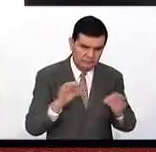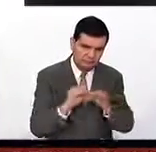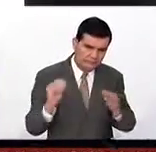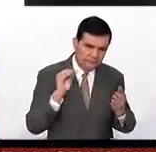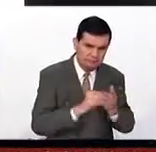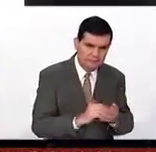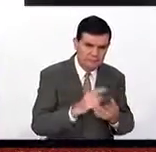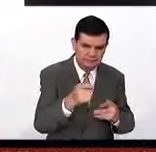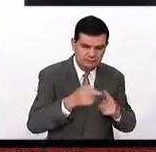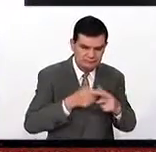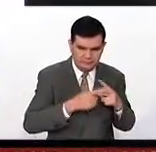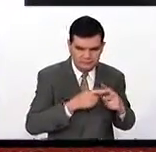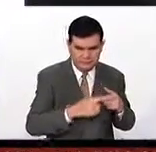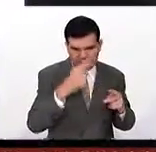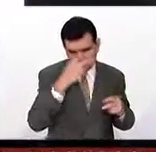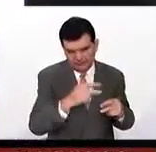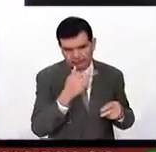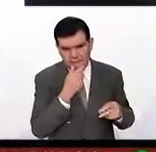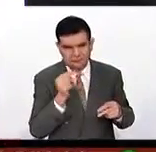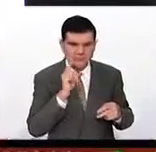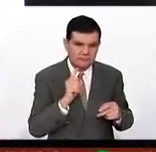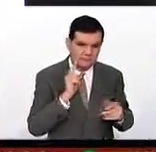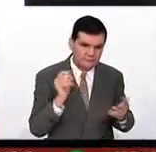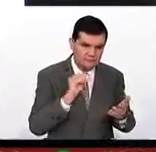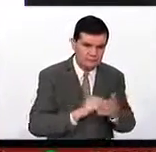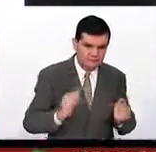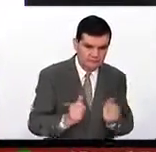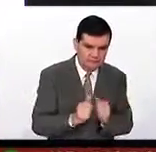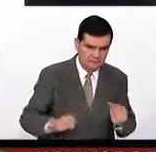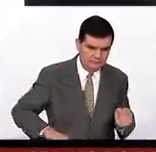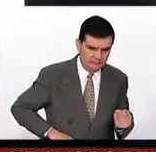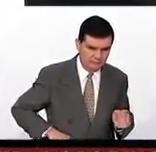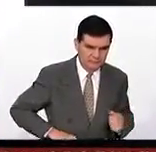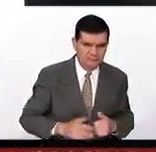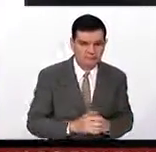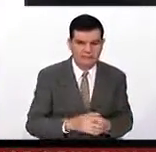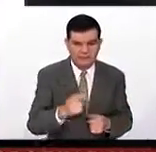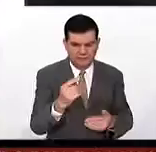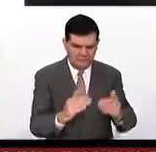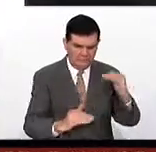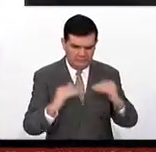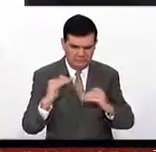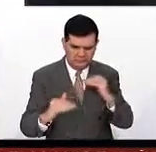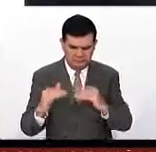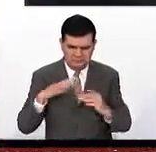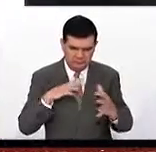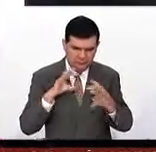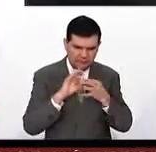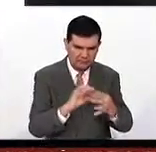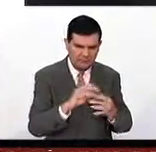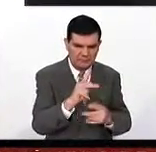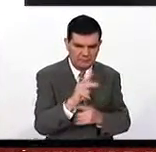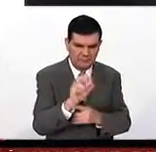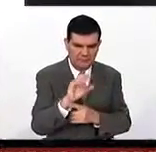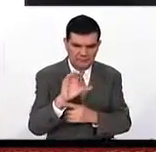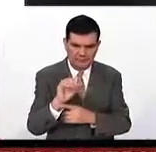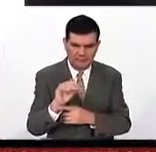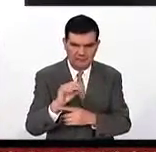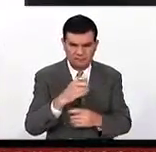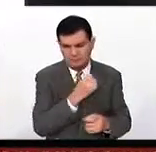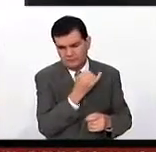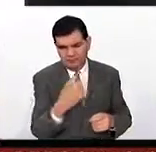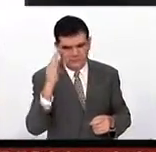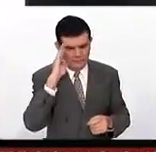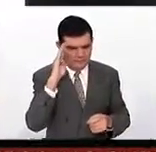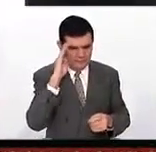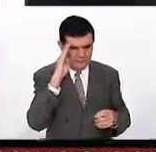momentos y las cifras de mexicanas y mexicanos beneficiados regularmente se están acercando a profeco cientos miles de